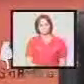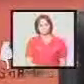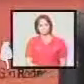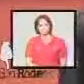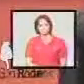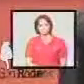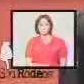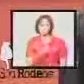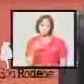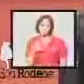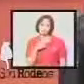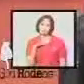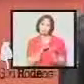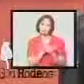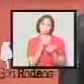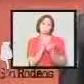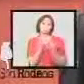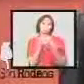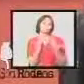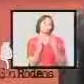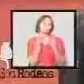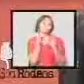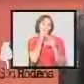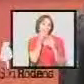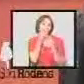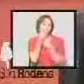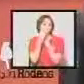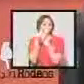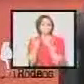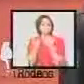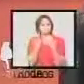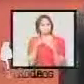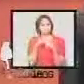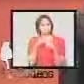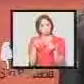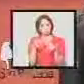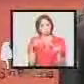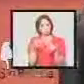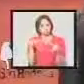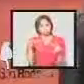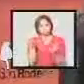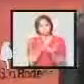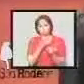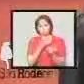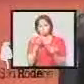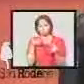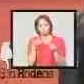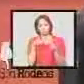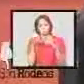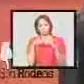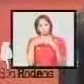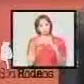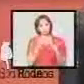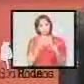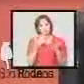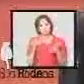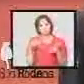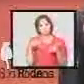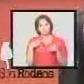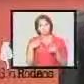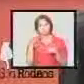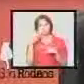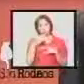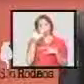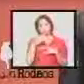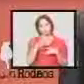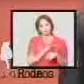ejecutivo express, que le llamamos, ¿verdad?, estas personas pueden dirigirse hacia el lugar de trabajo o hacia la casa de habitación sin que las personas tengan que ir